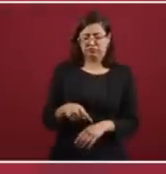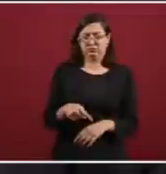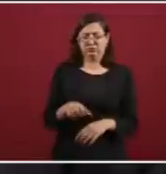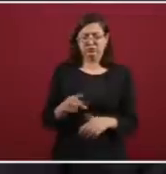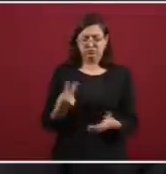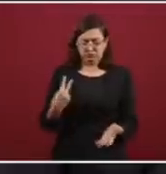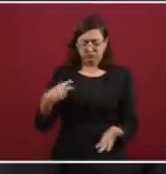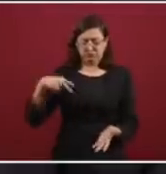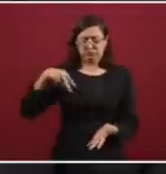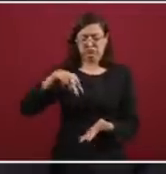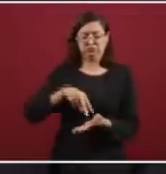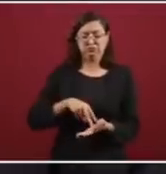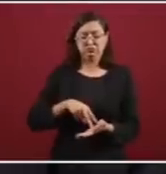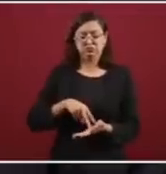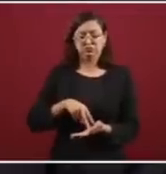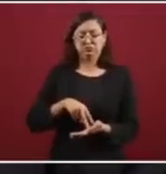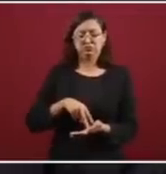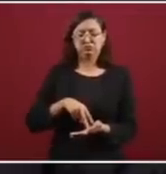por